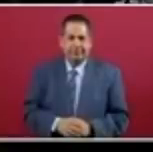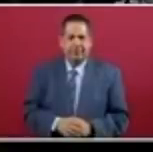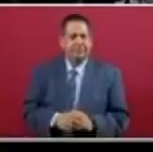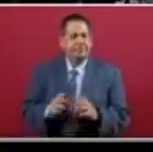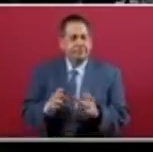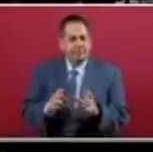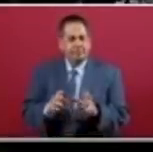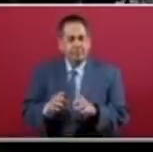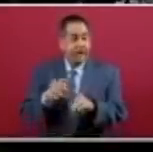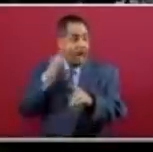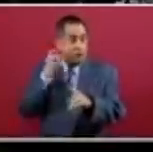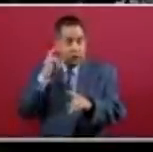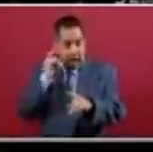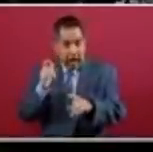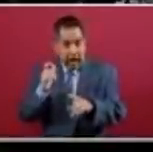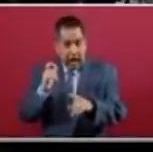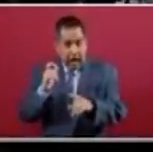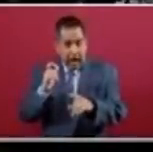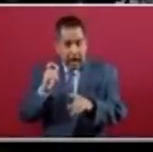¿De California?